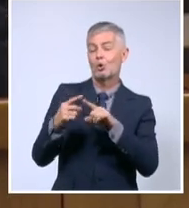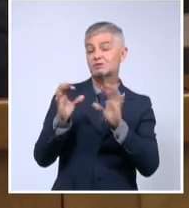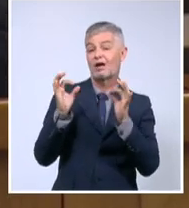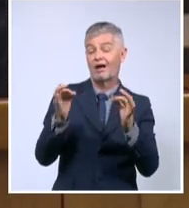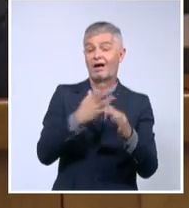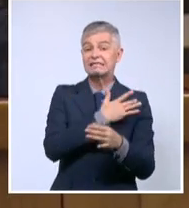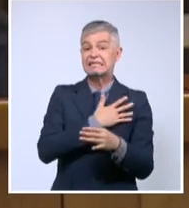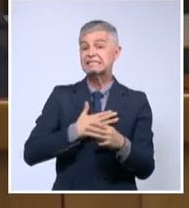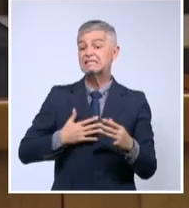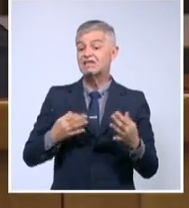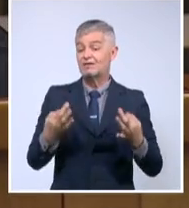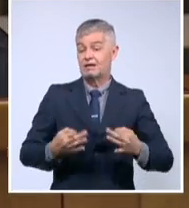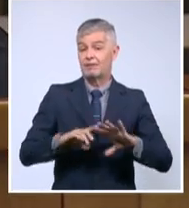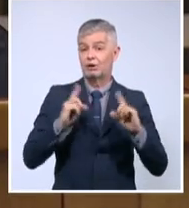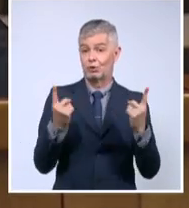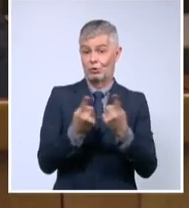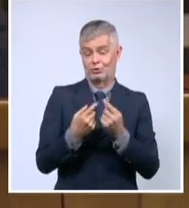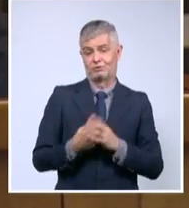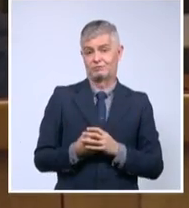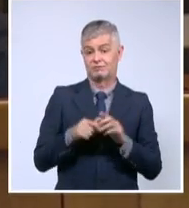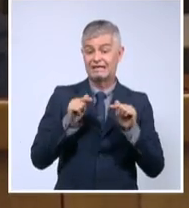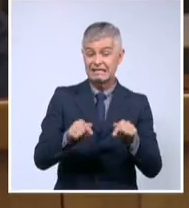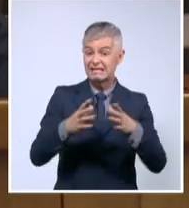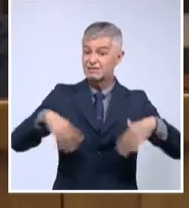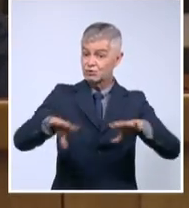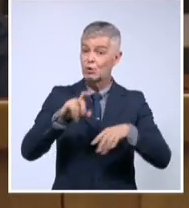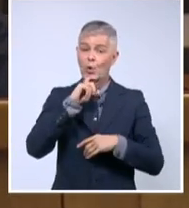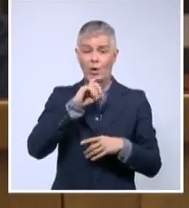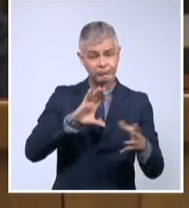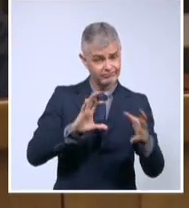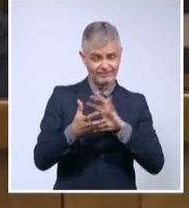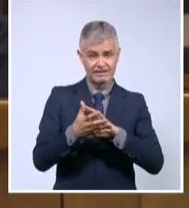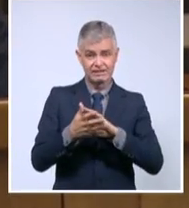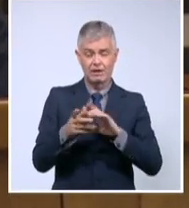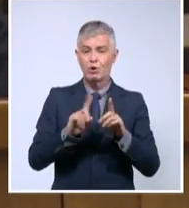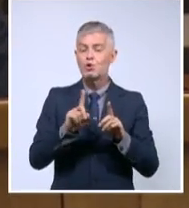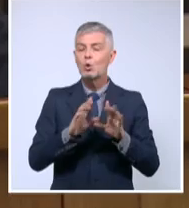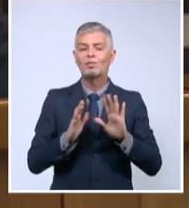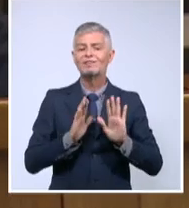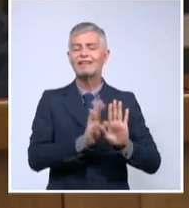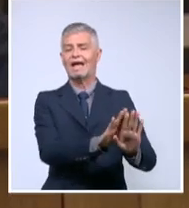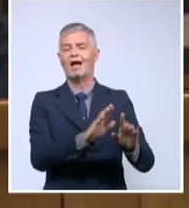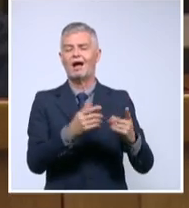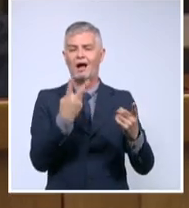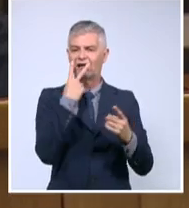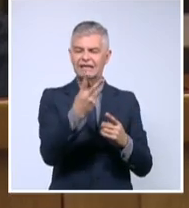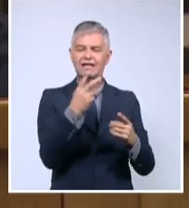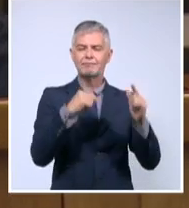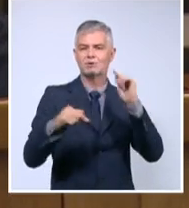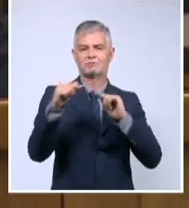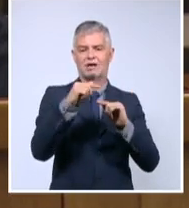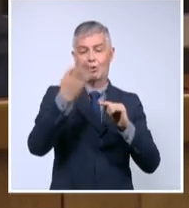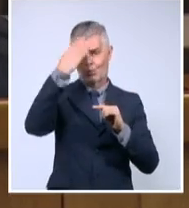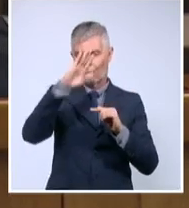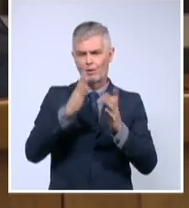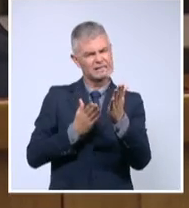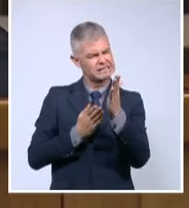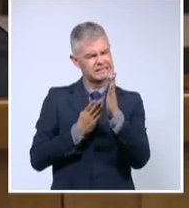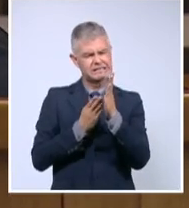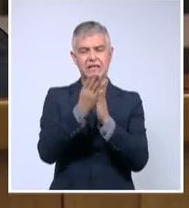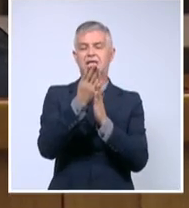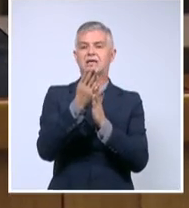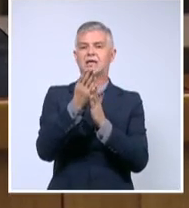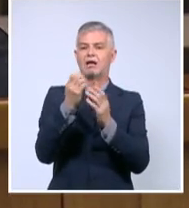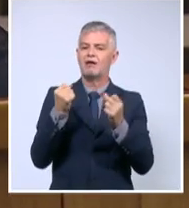En ese desafiante contexto, y sin dejar de atender ninguna de las prioridades, el país siguió fortaleciendo y desarrollando sus relaciones con